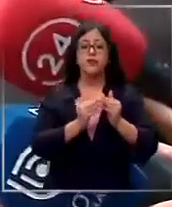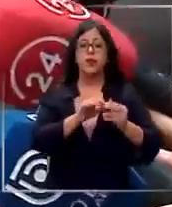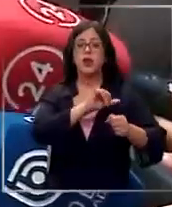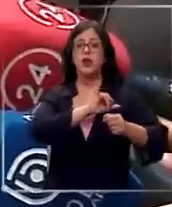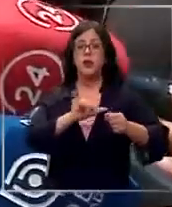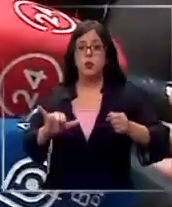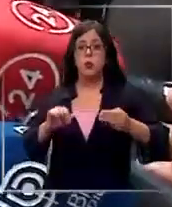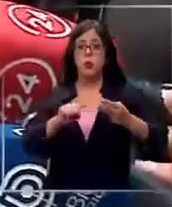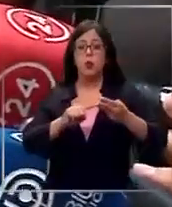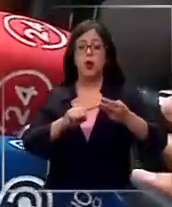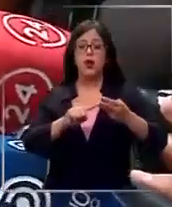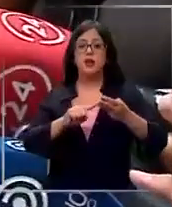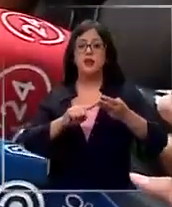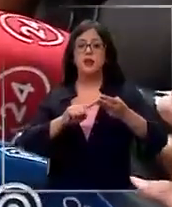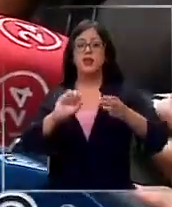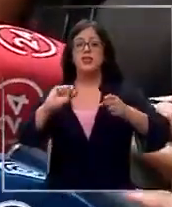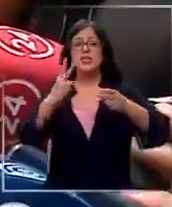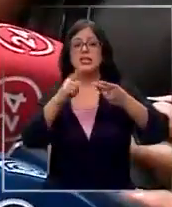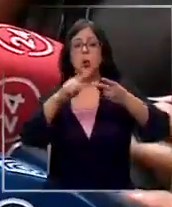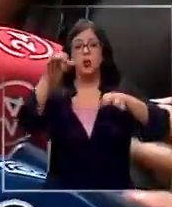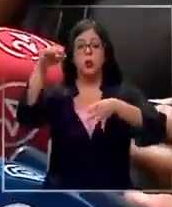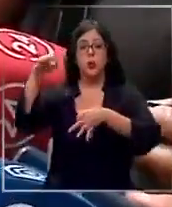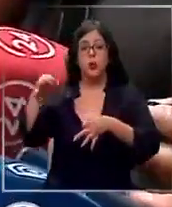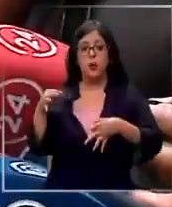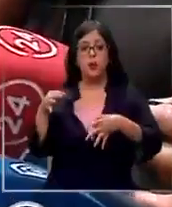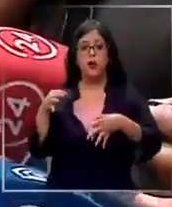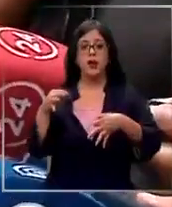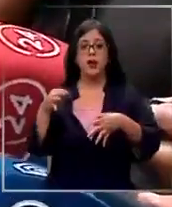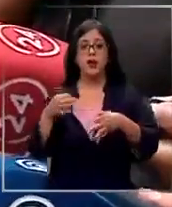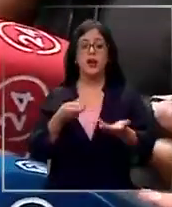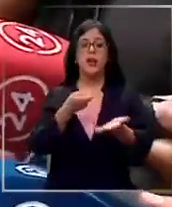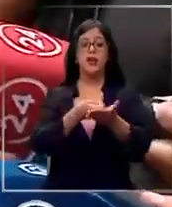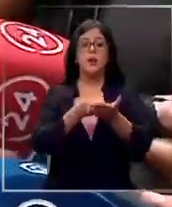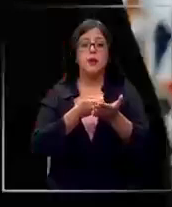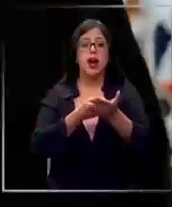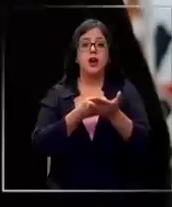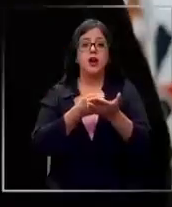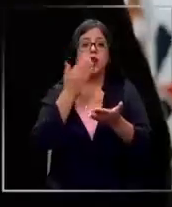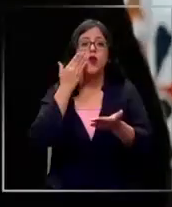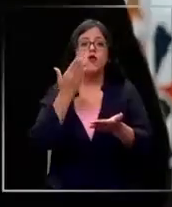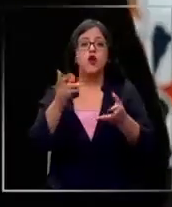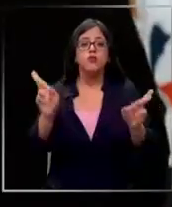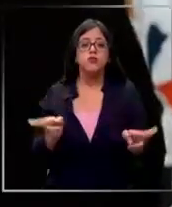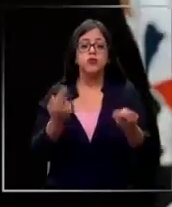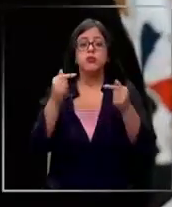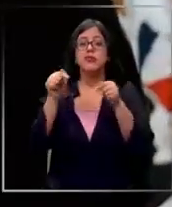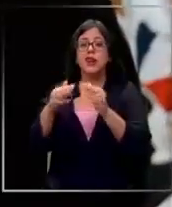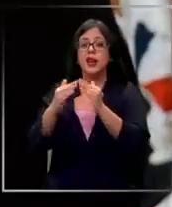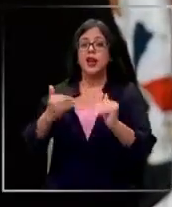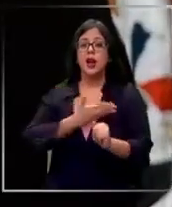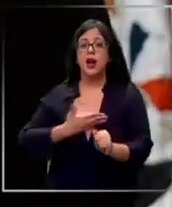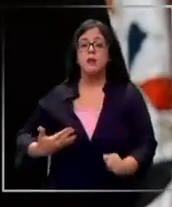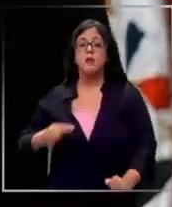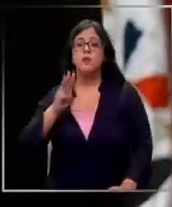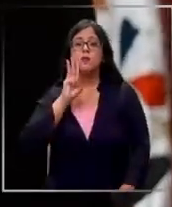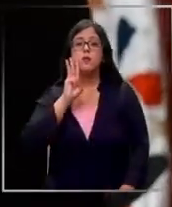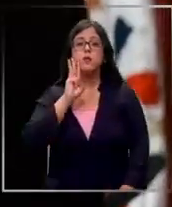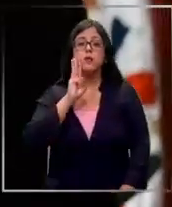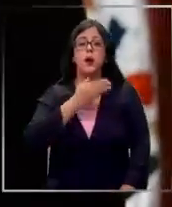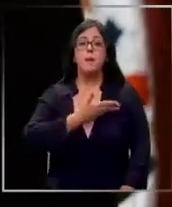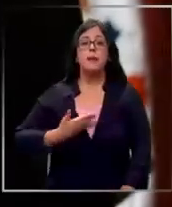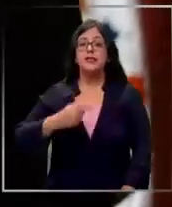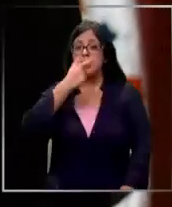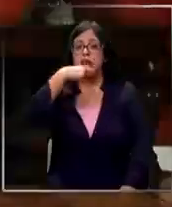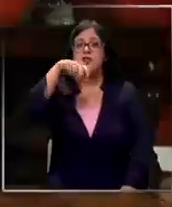hace la entrega de una segunda nómina de pagos de bono de recuperación. Eso mientras en La Moneda este miércoles el presidente Gabriel